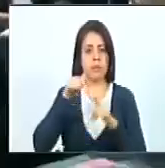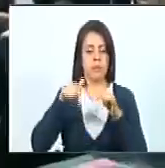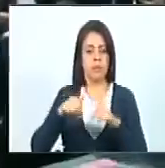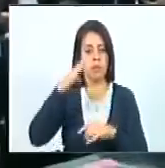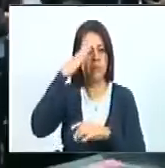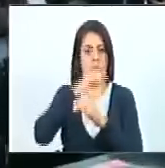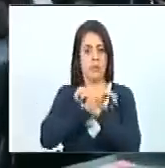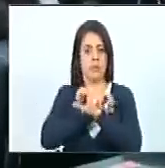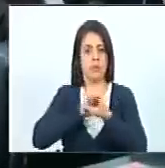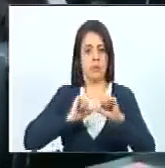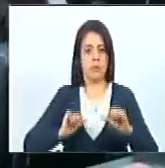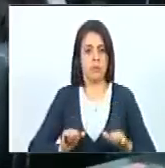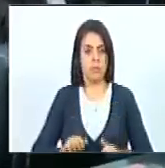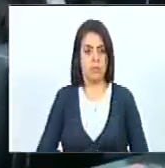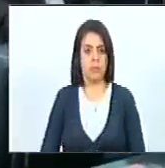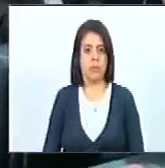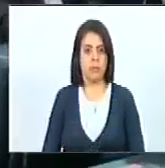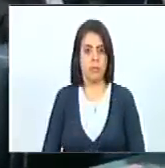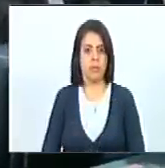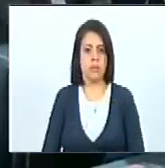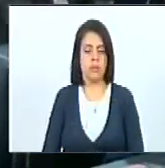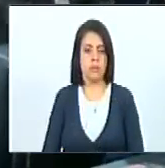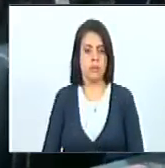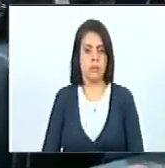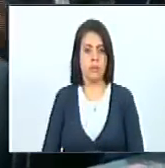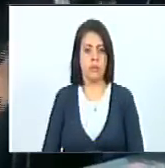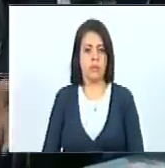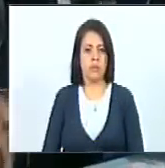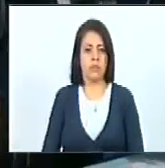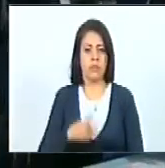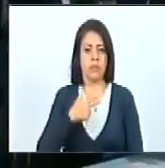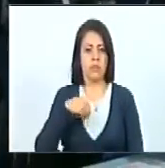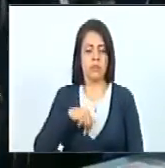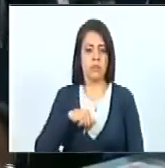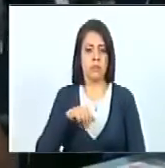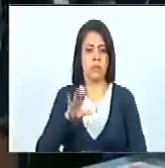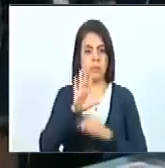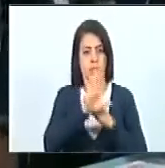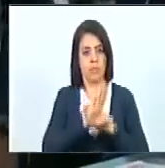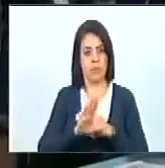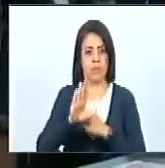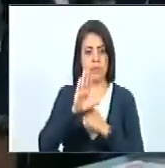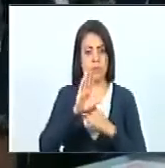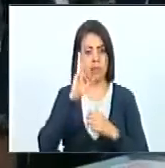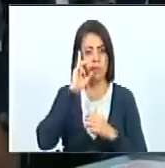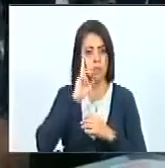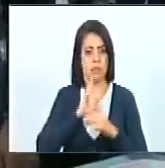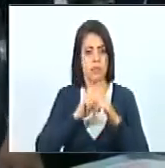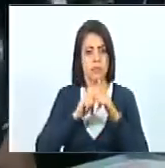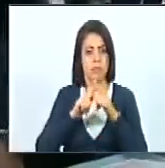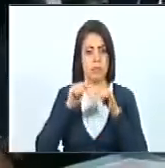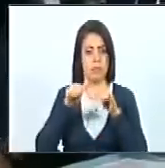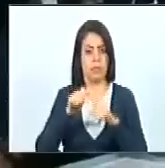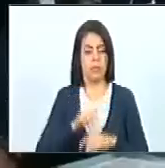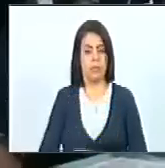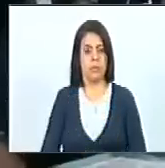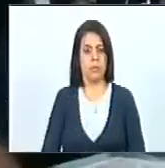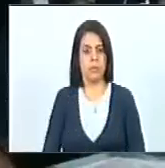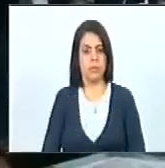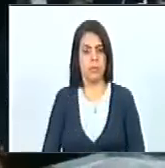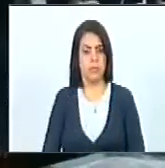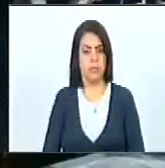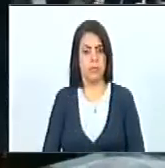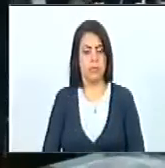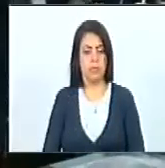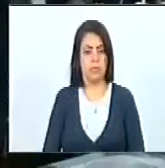ejército en el marco de nuestro escudo bolivariano, allá en el